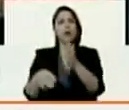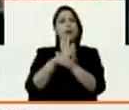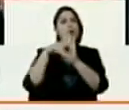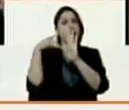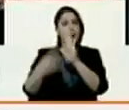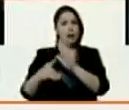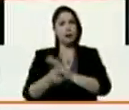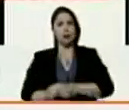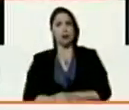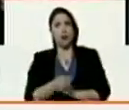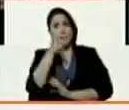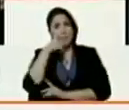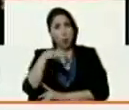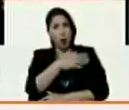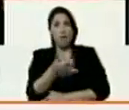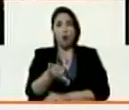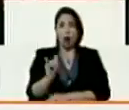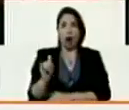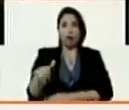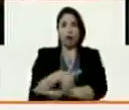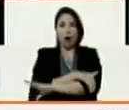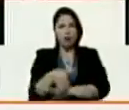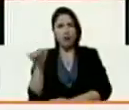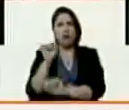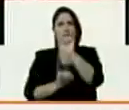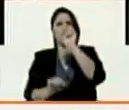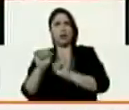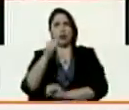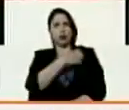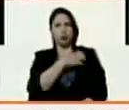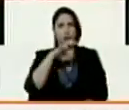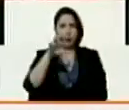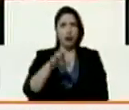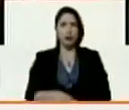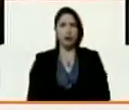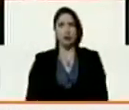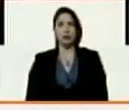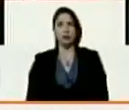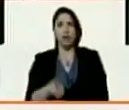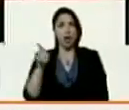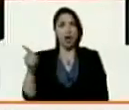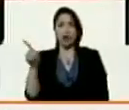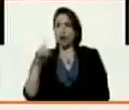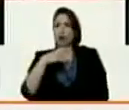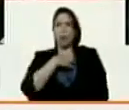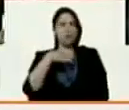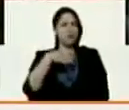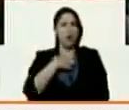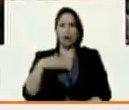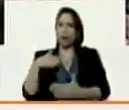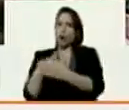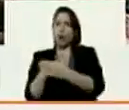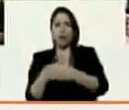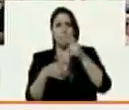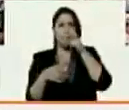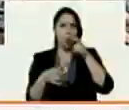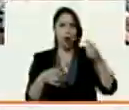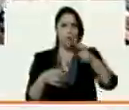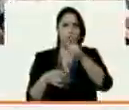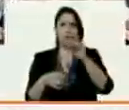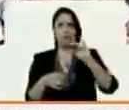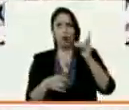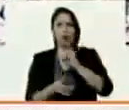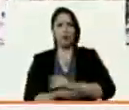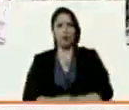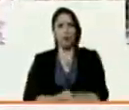derechos, si el pueblo está en la calle defendiendo su soberanía, ellos no van a poder con ese pueblo.